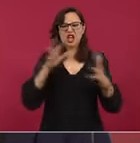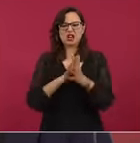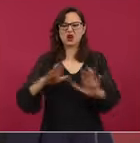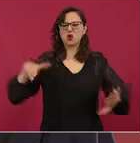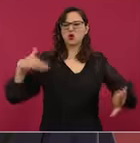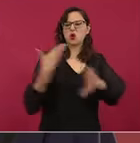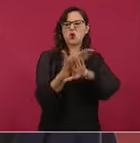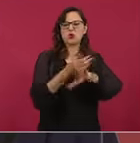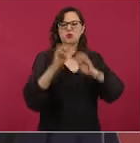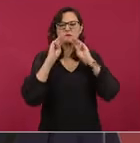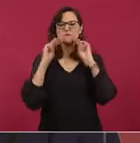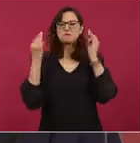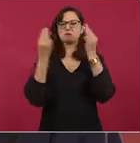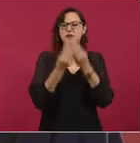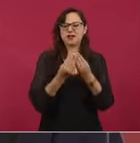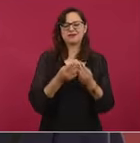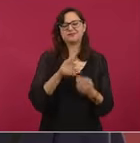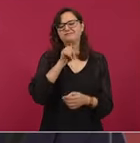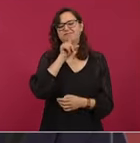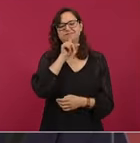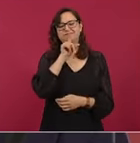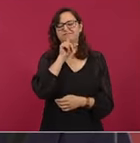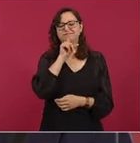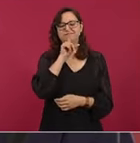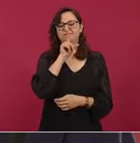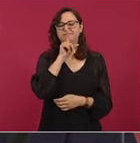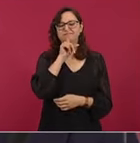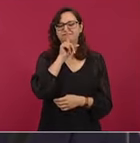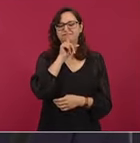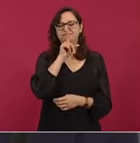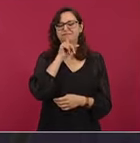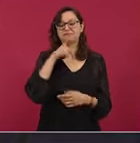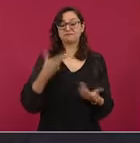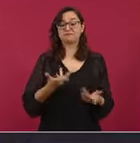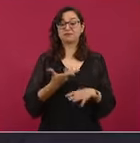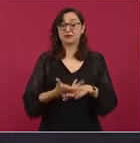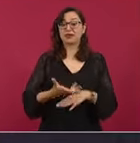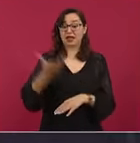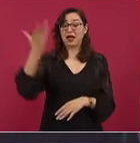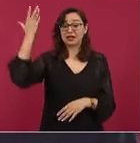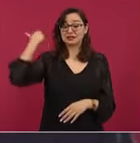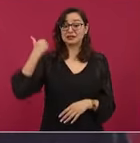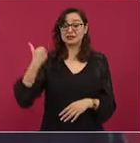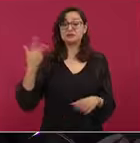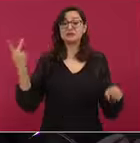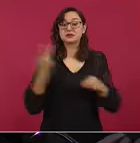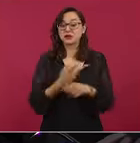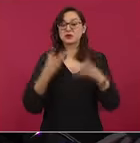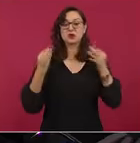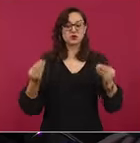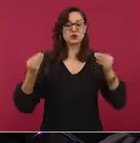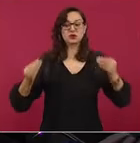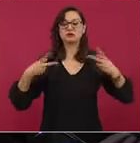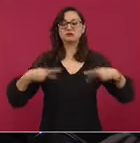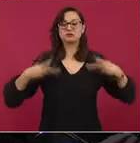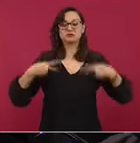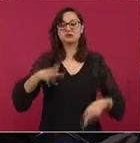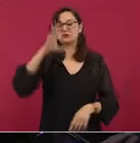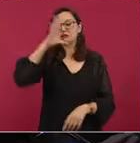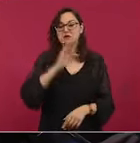a la delincuencia organizada, que perdieron la vida muchos inocentes.